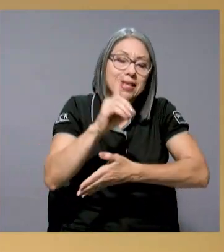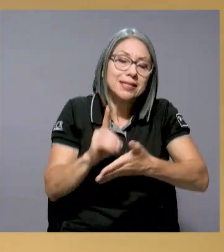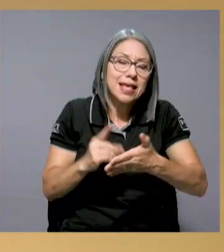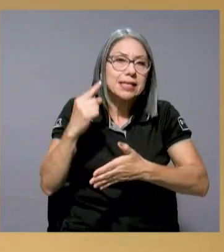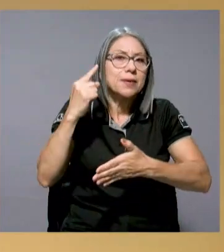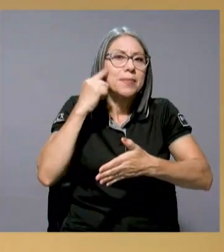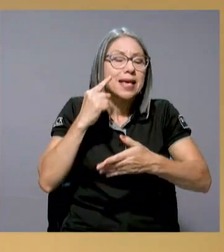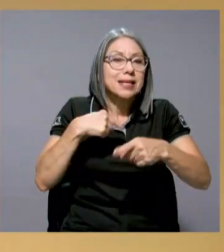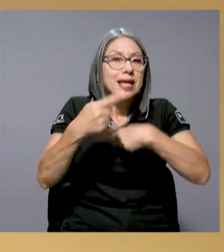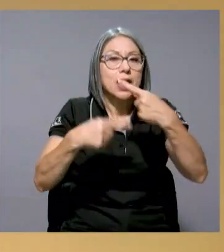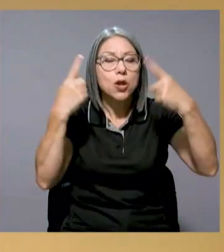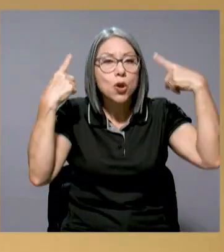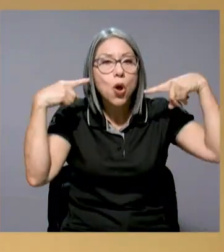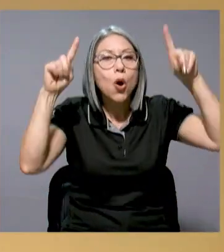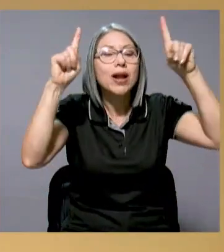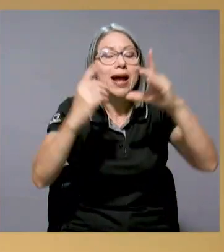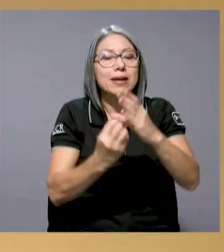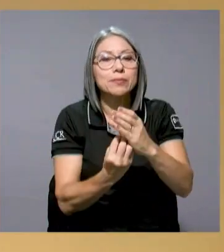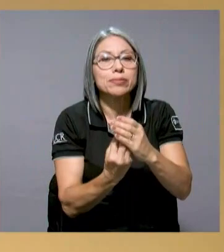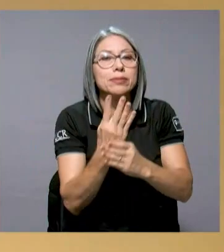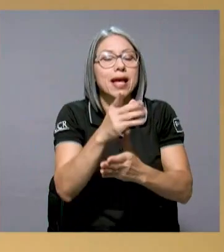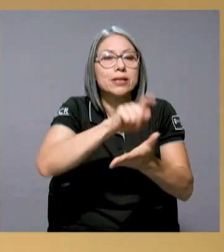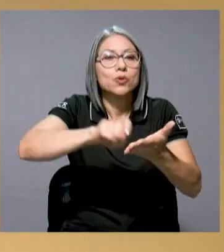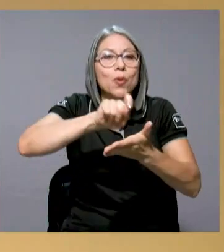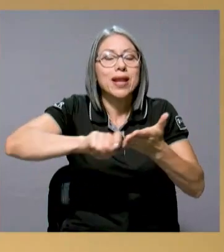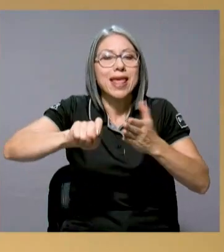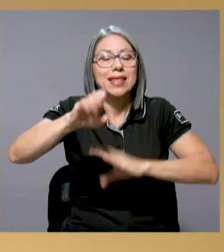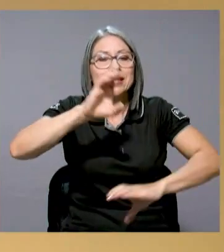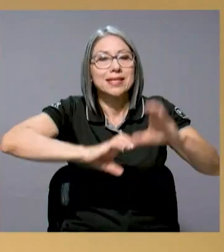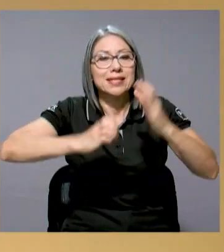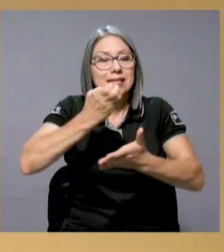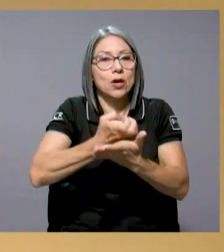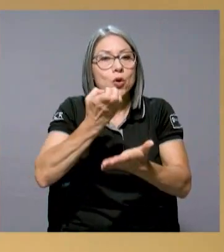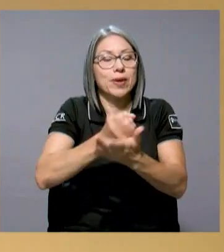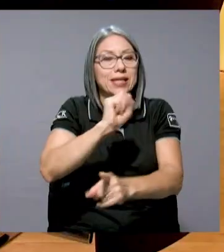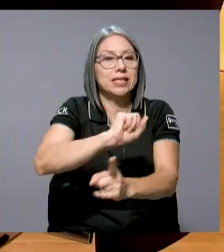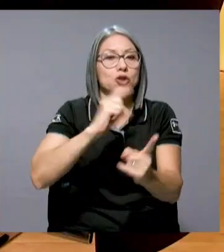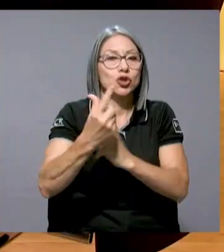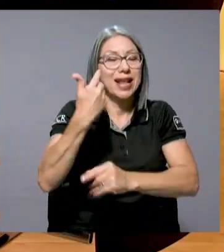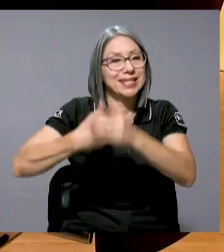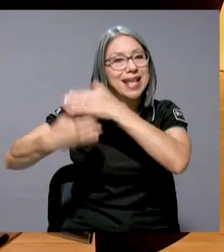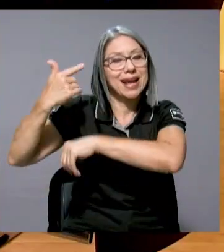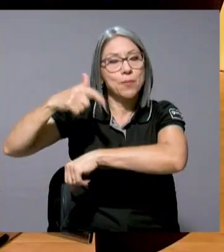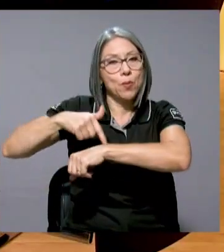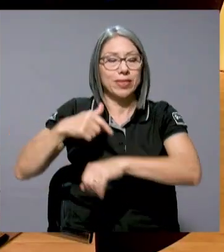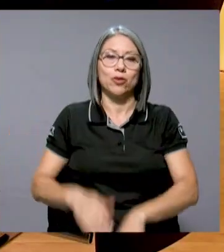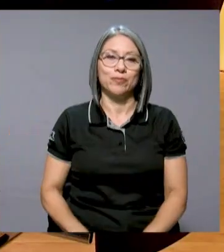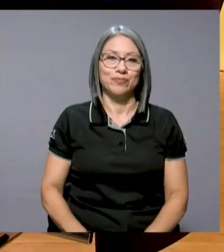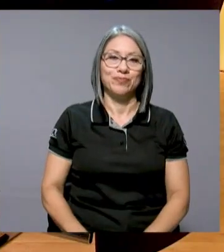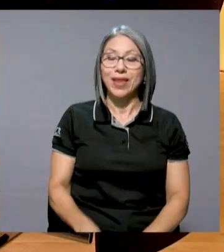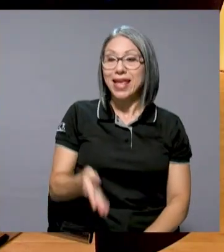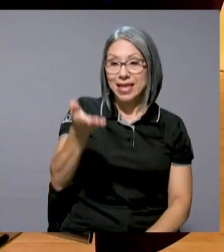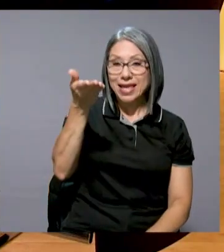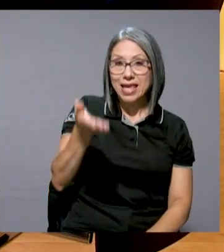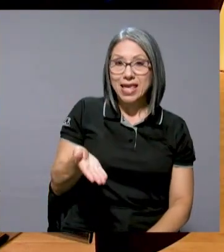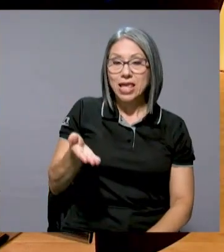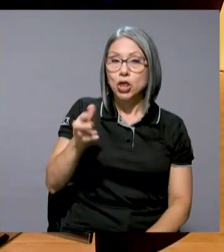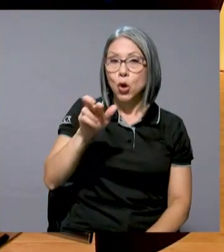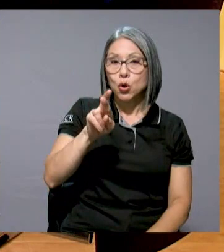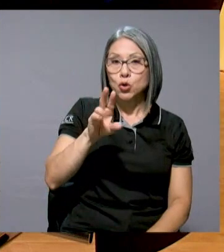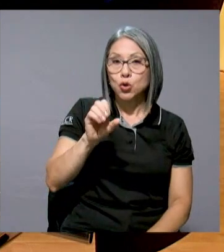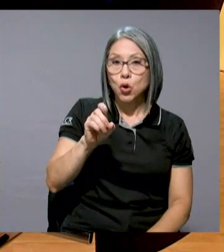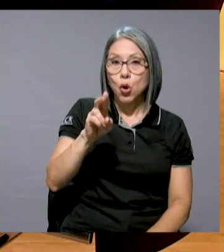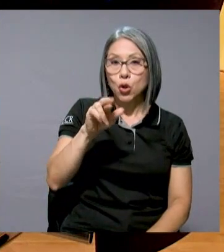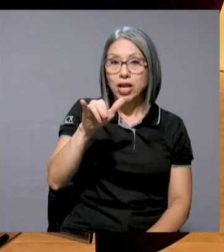de la Escuela de Ciencias Económicas y Sociales de ese momento. Y don Rodrigo,